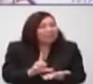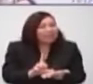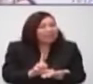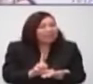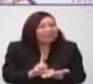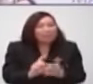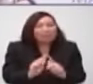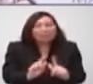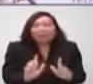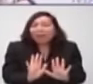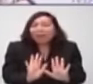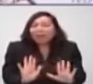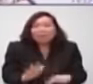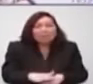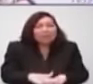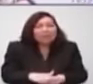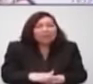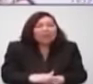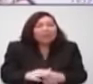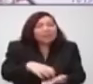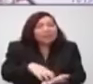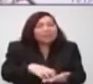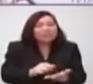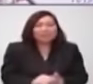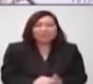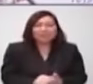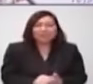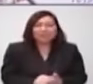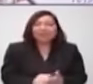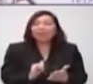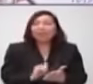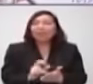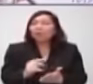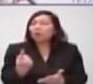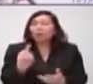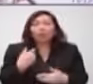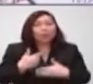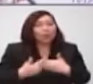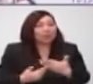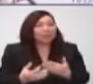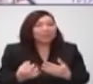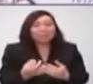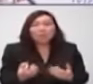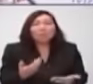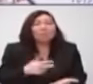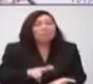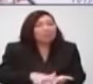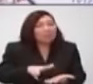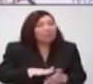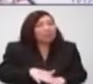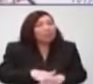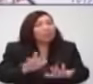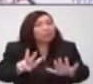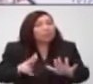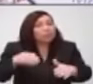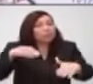estaba prácticamente listo de planificación de la ciudad, señor presidente, y que no solo no se continuó, sino que se ha aprobado un plan con